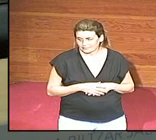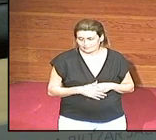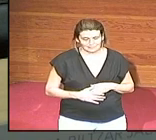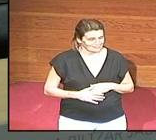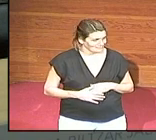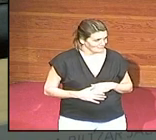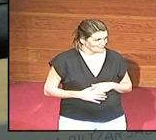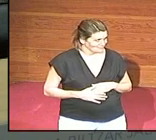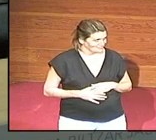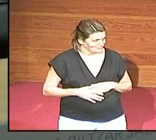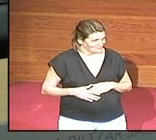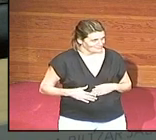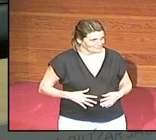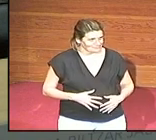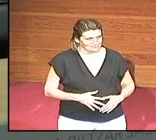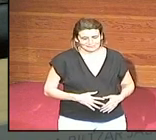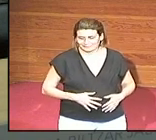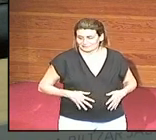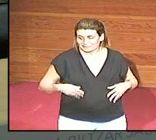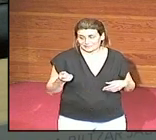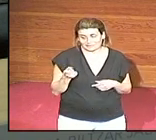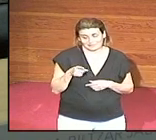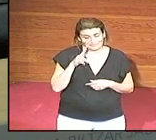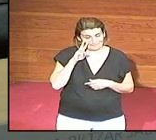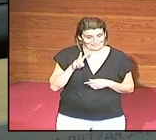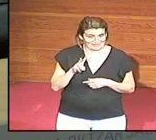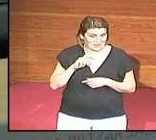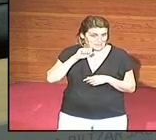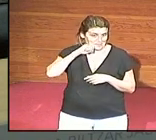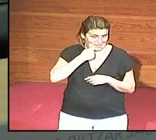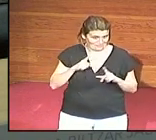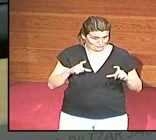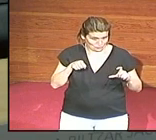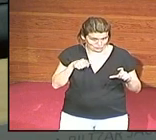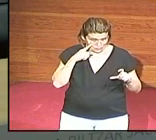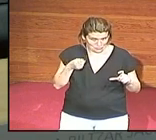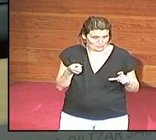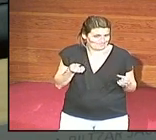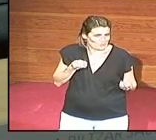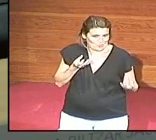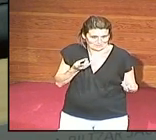Que se hace, no lo sé. Me parece que la foto con el pan cuenta más que toda la mierda que estaba alrededor.